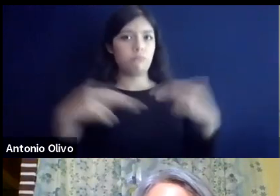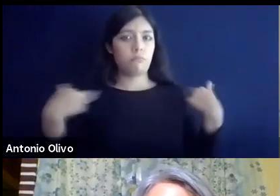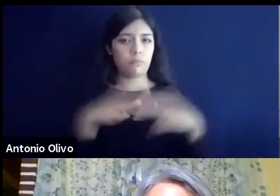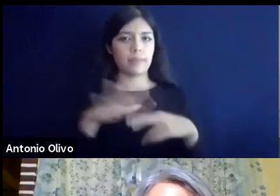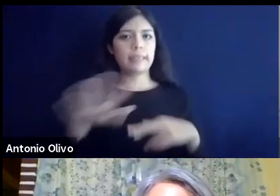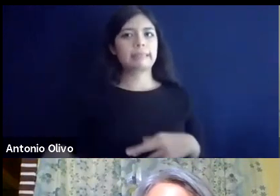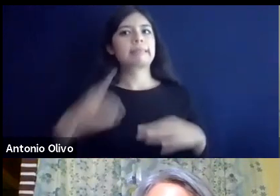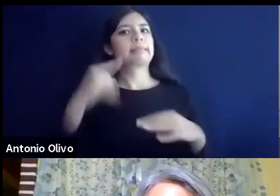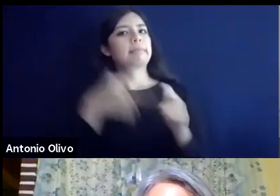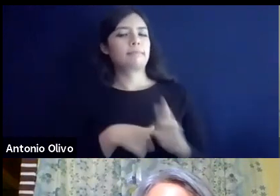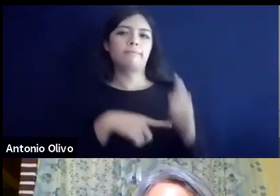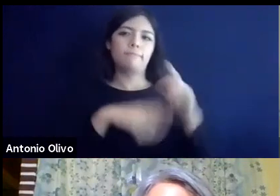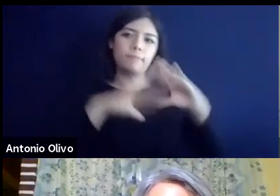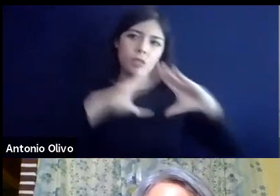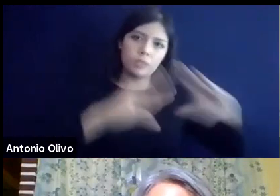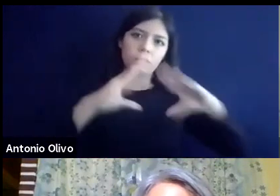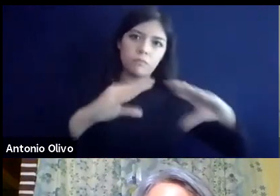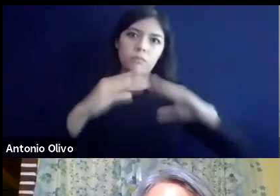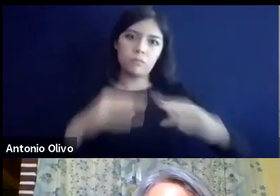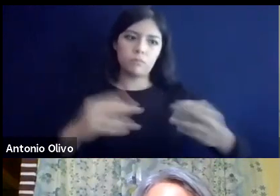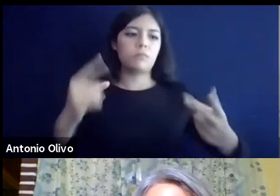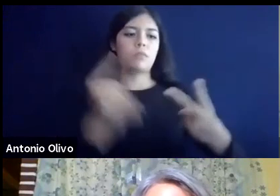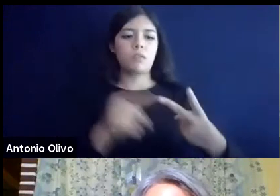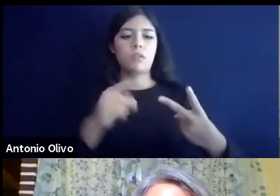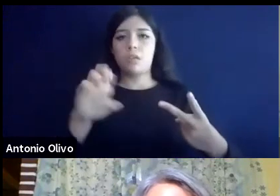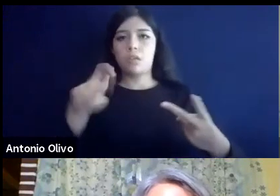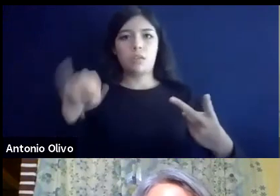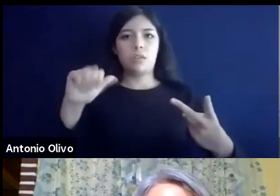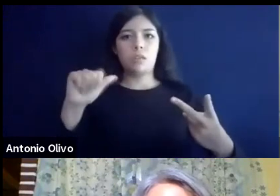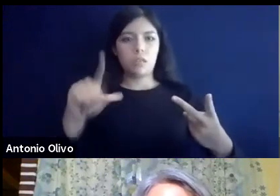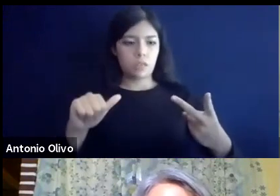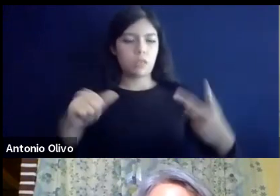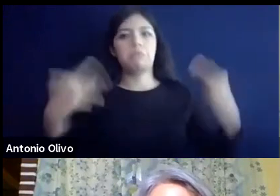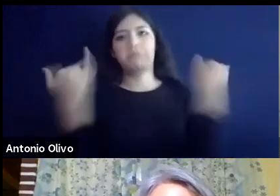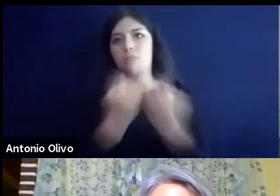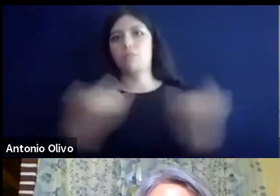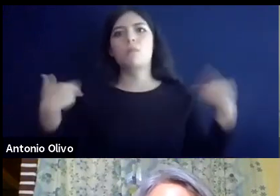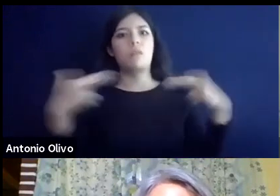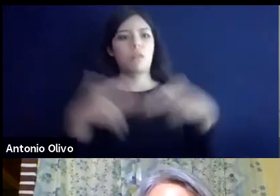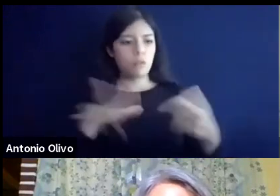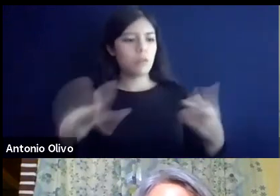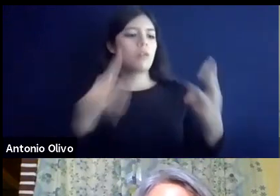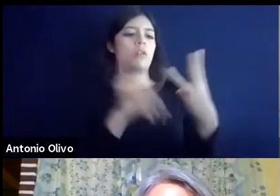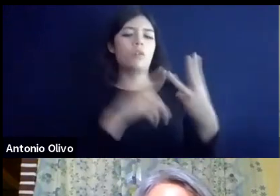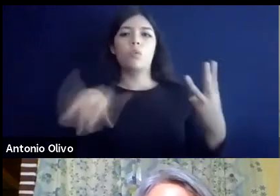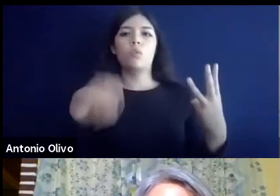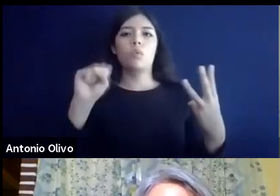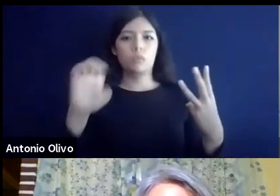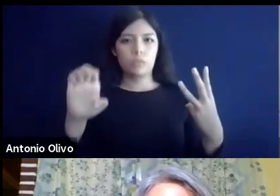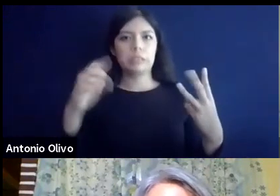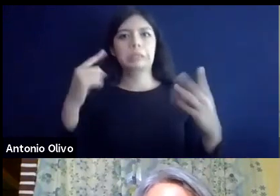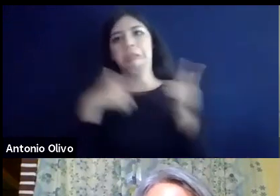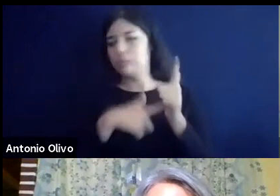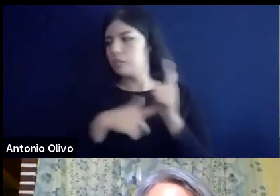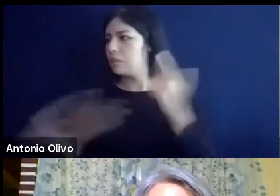apoyo pues a otros estudiantes del SUB, o como Antonio investigando en el doctorado y también pues en los eventos estos que realiza, ¿no? Entonces, bueno,